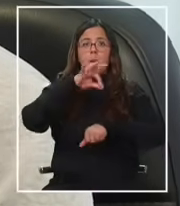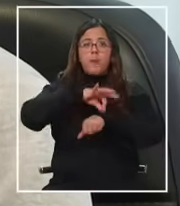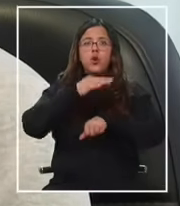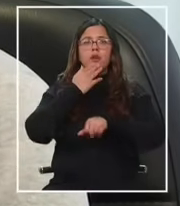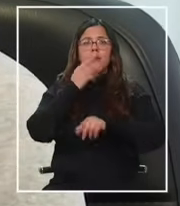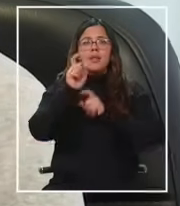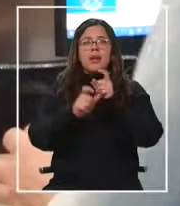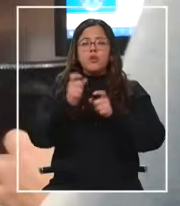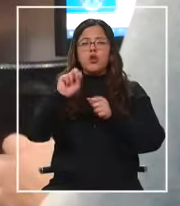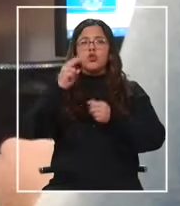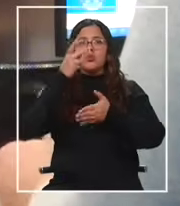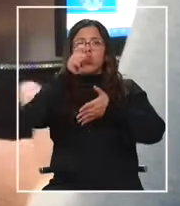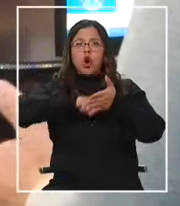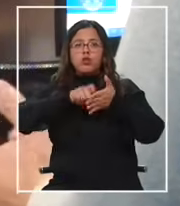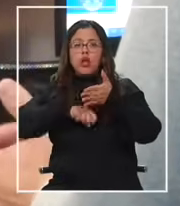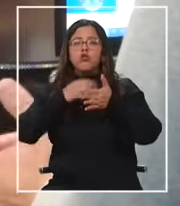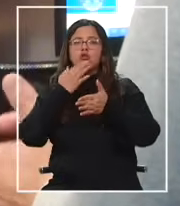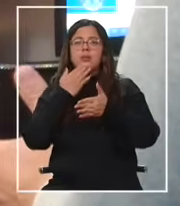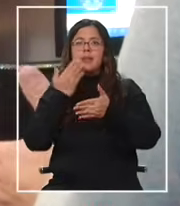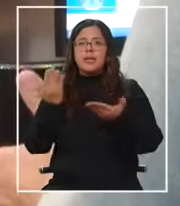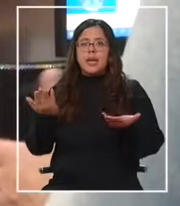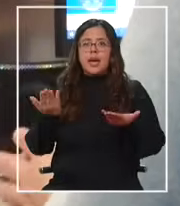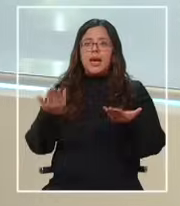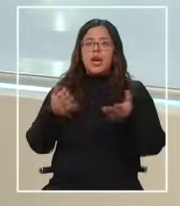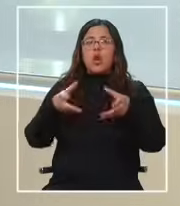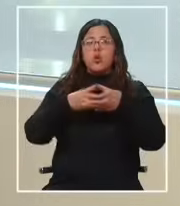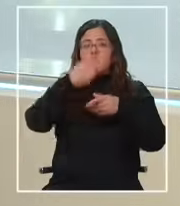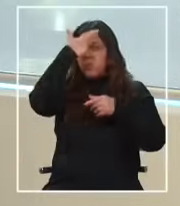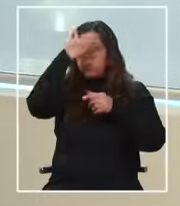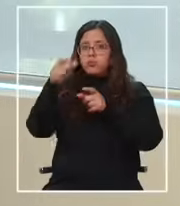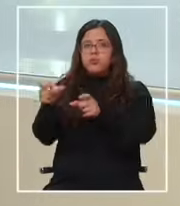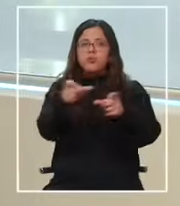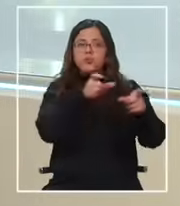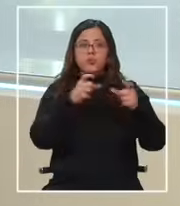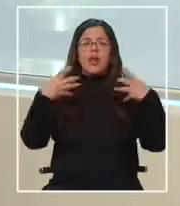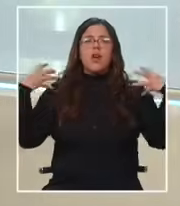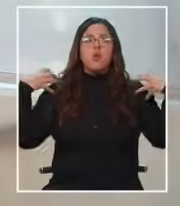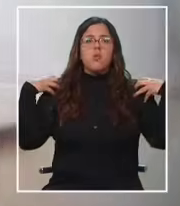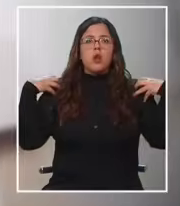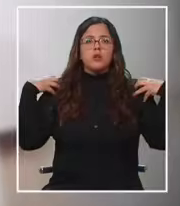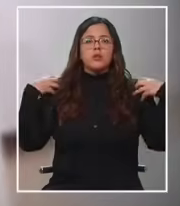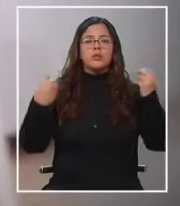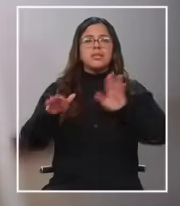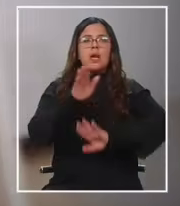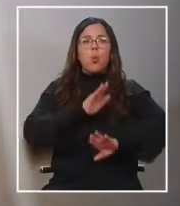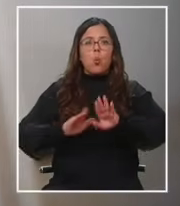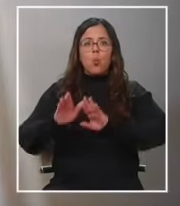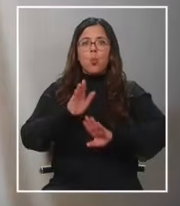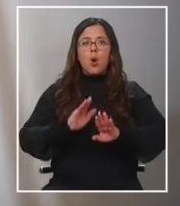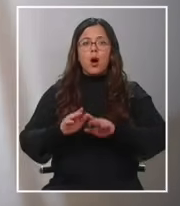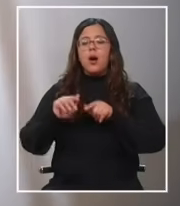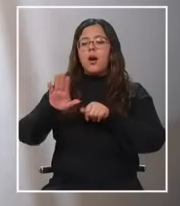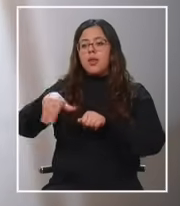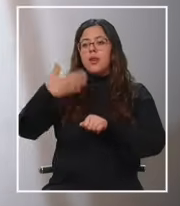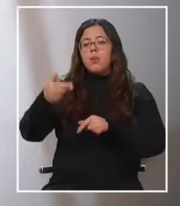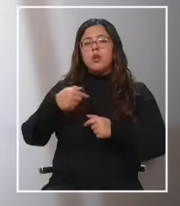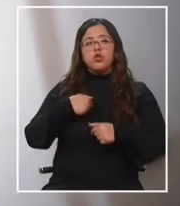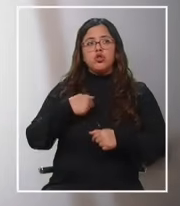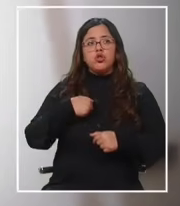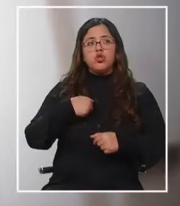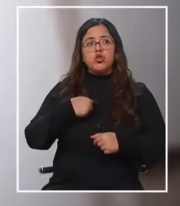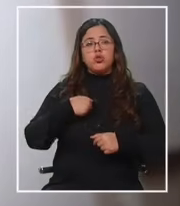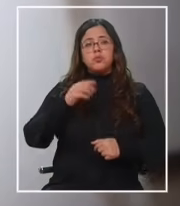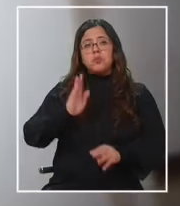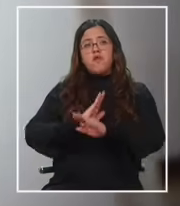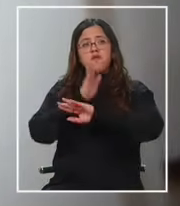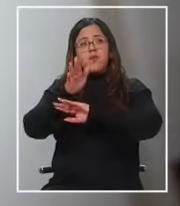también de aquellos subcontratados. Y también había un equipo de guardias de seguridad a cargo de su resguardo. Después yo me tuve que ir a